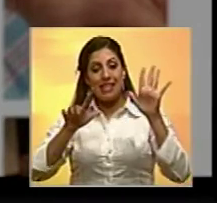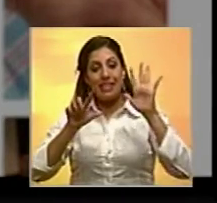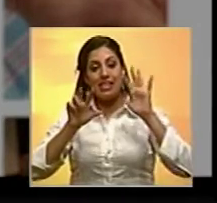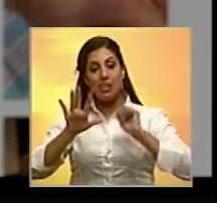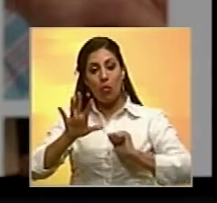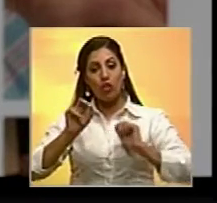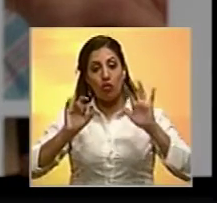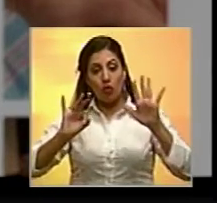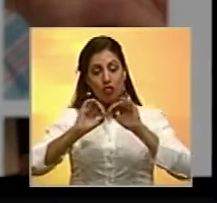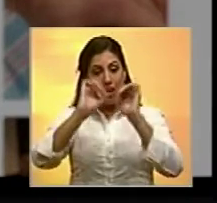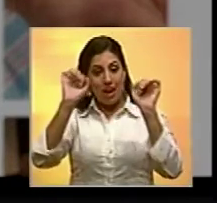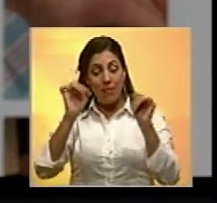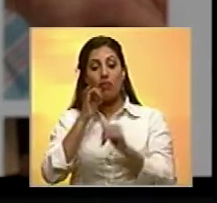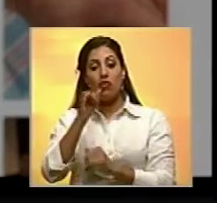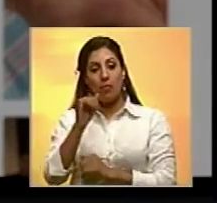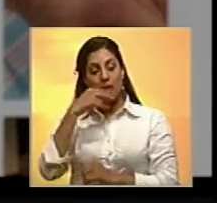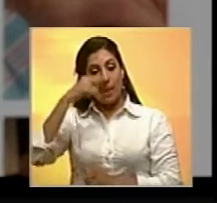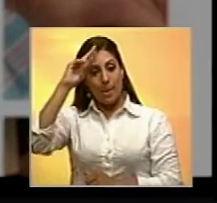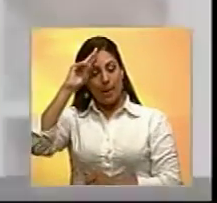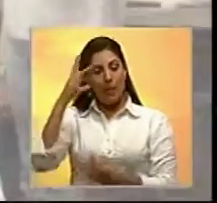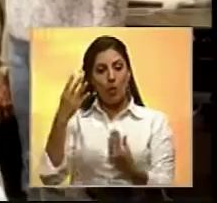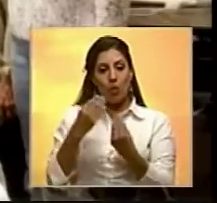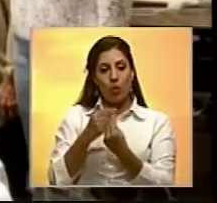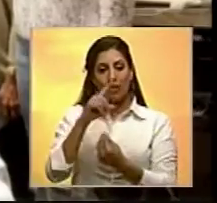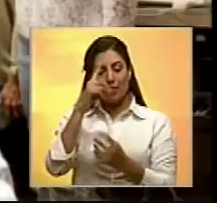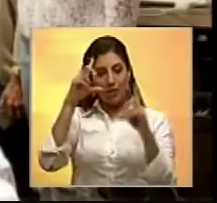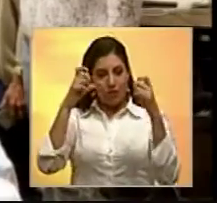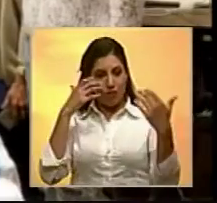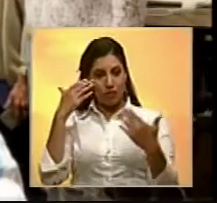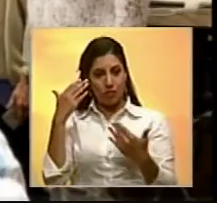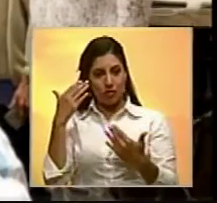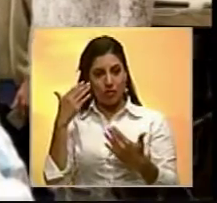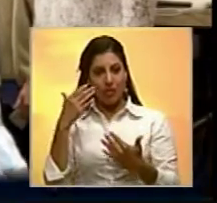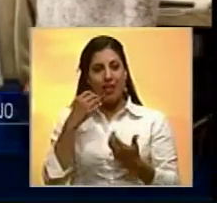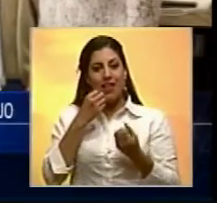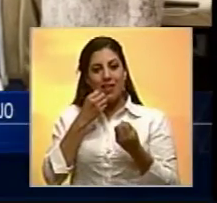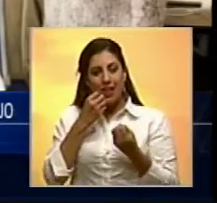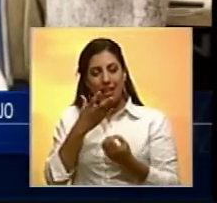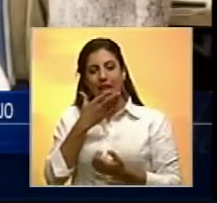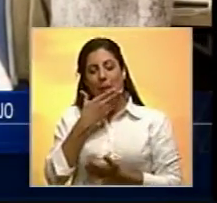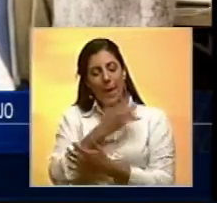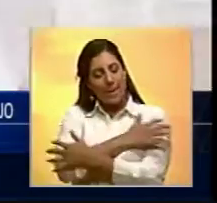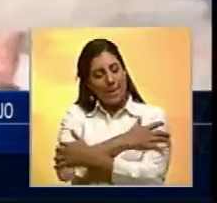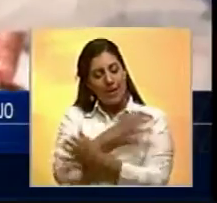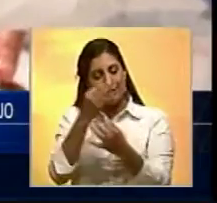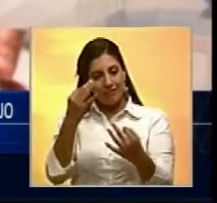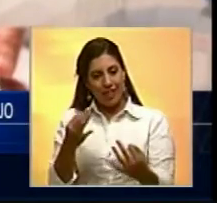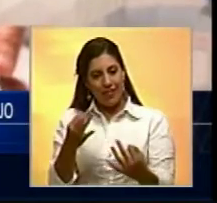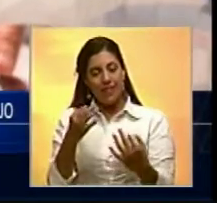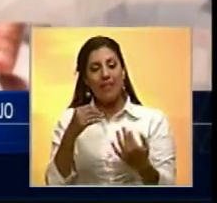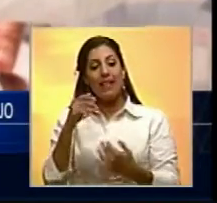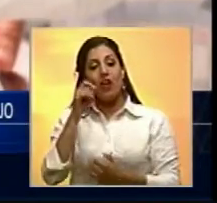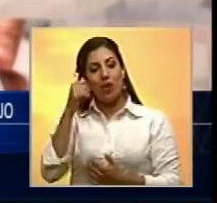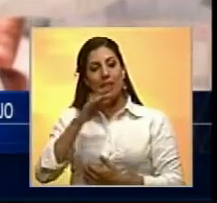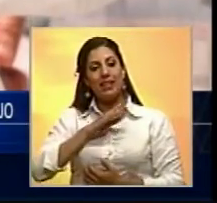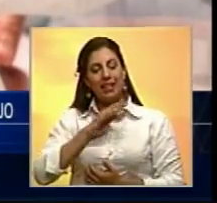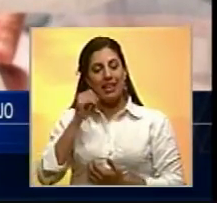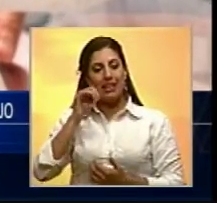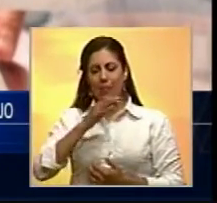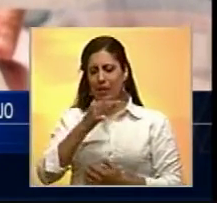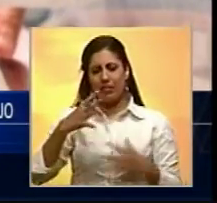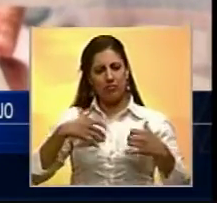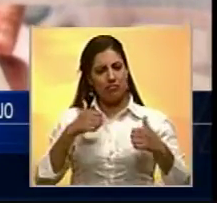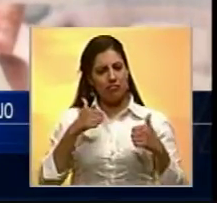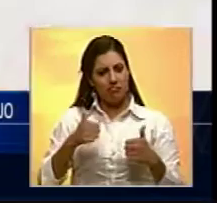7:58 de la mañana, según informó su padre, junto a su primera fotografía, descrita como el amor verdadero. Daniel aseguró que Sabrina está en